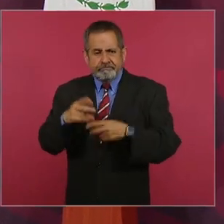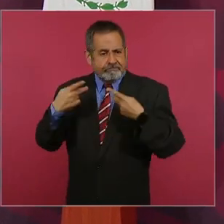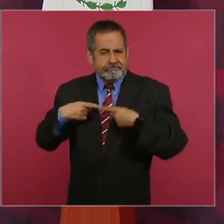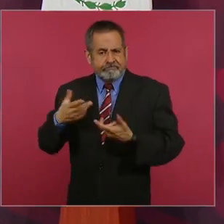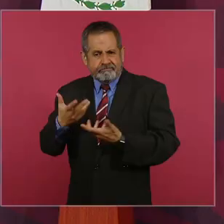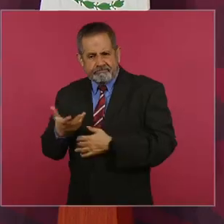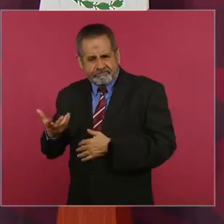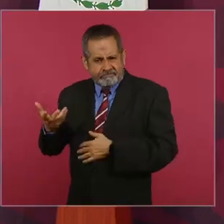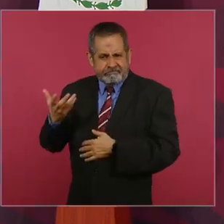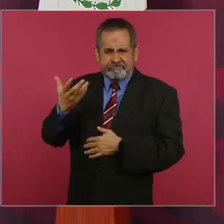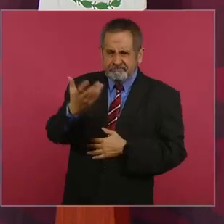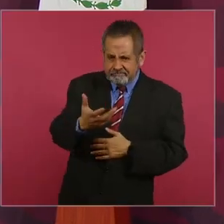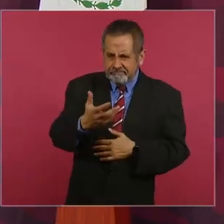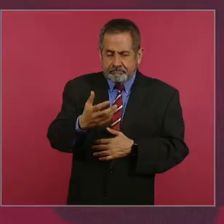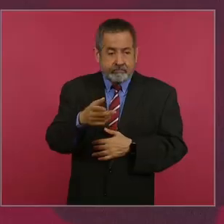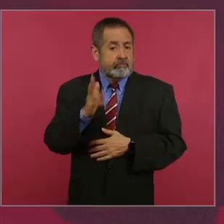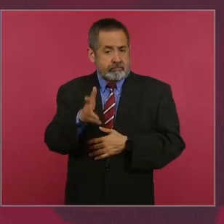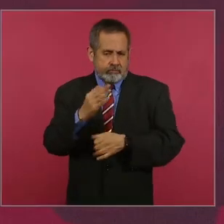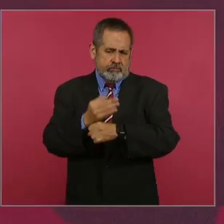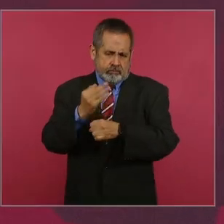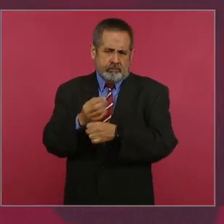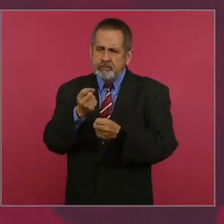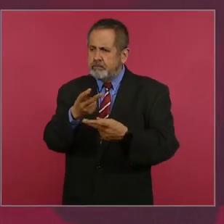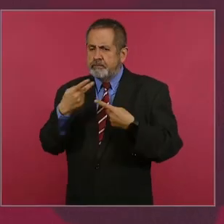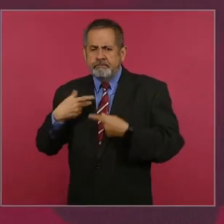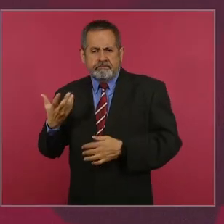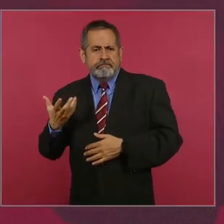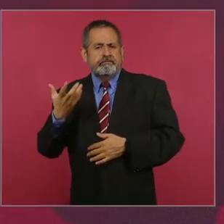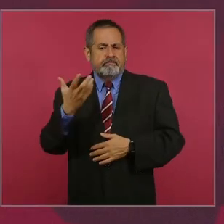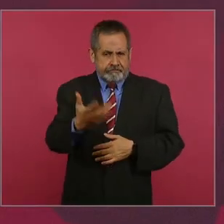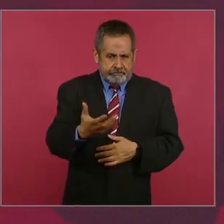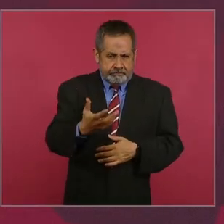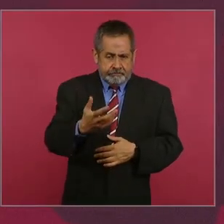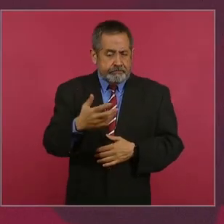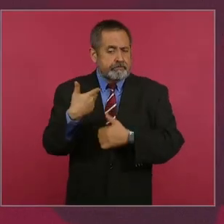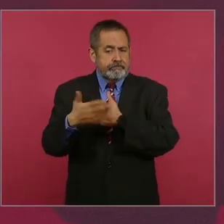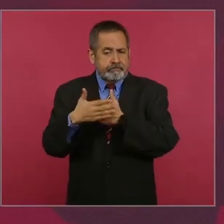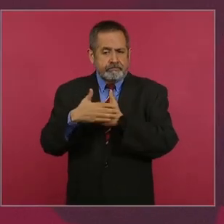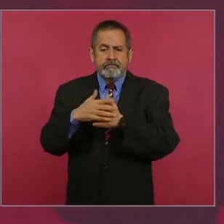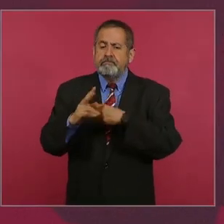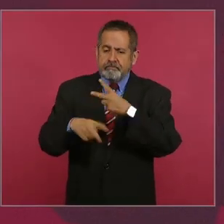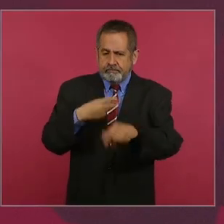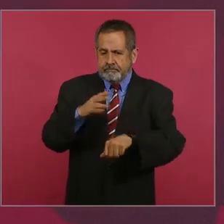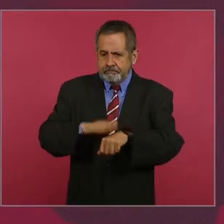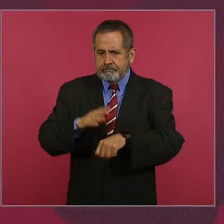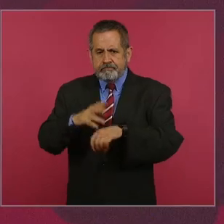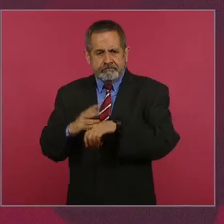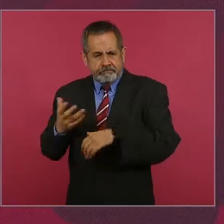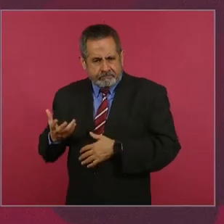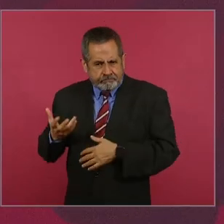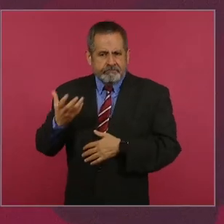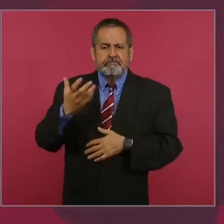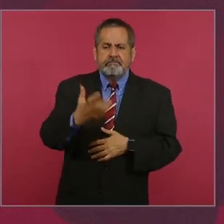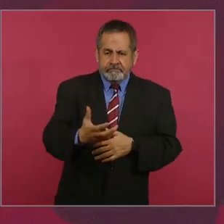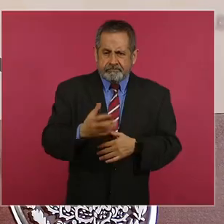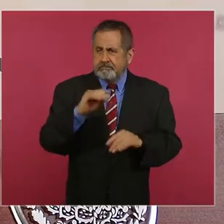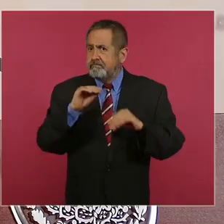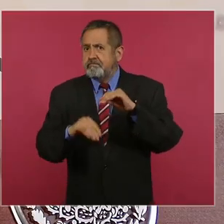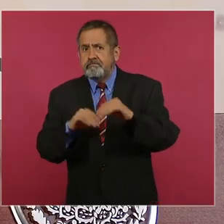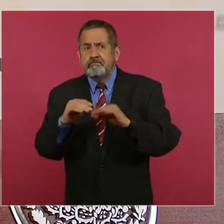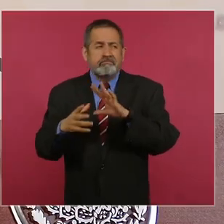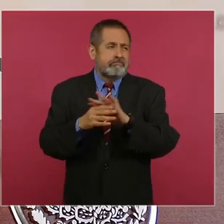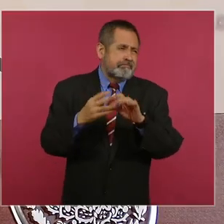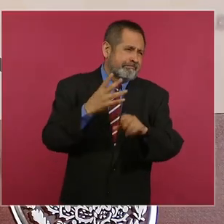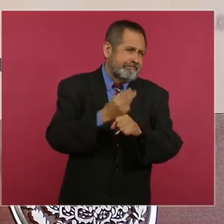tienen ya muchas brigadas trabajando, para que se reestablezca toda la red